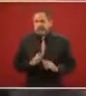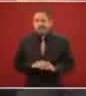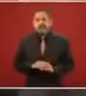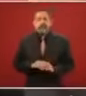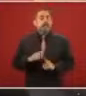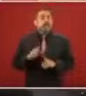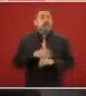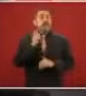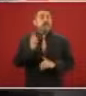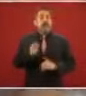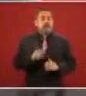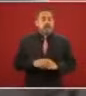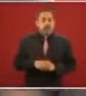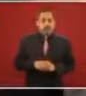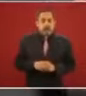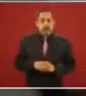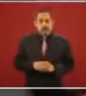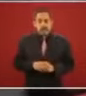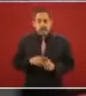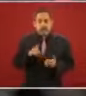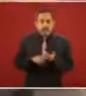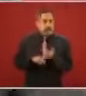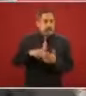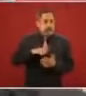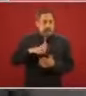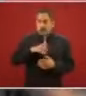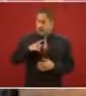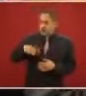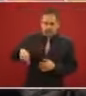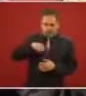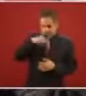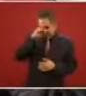porque existe la decisión